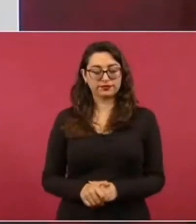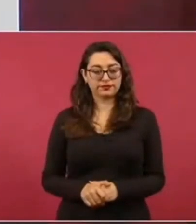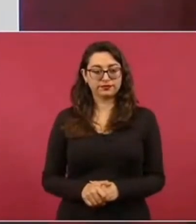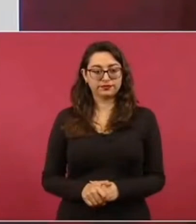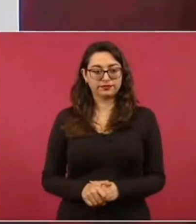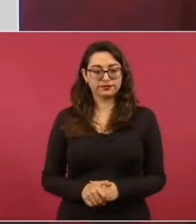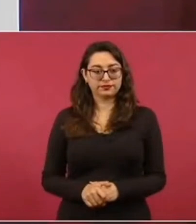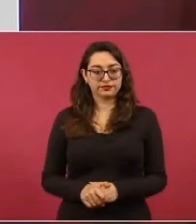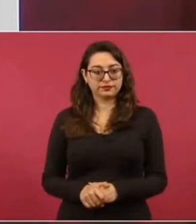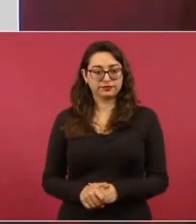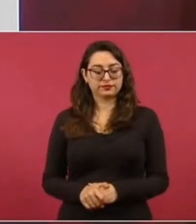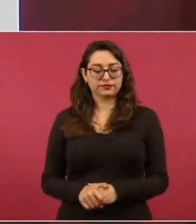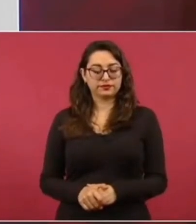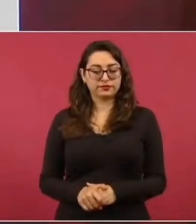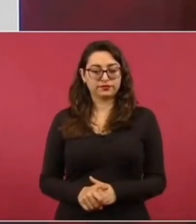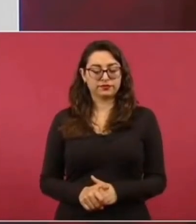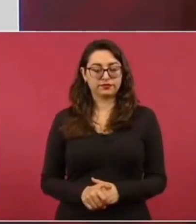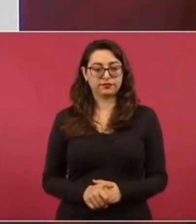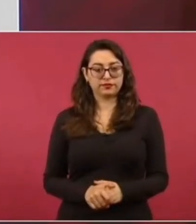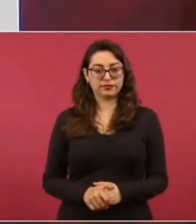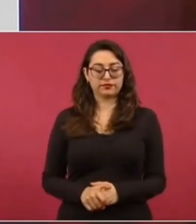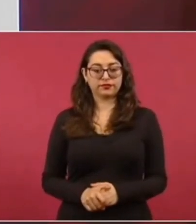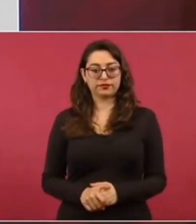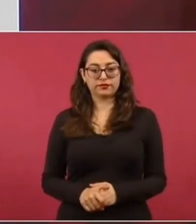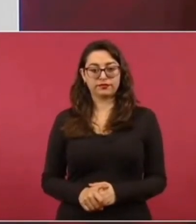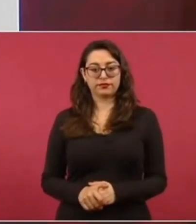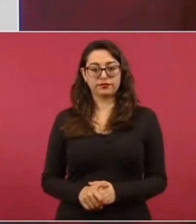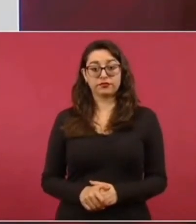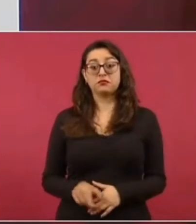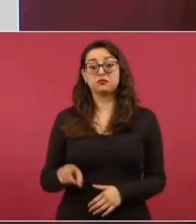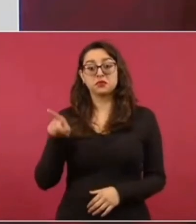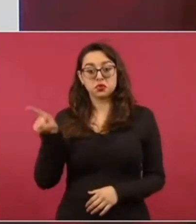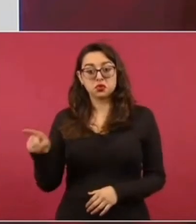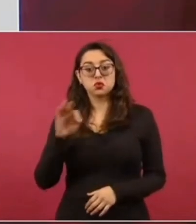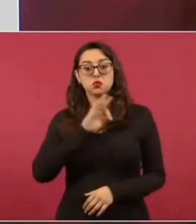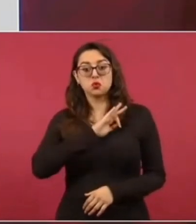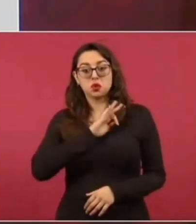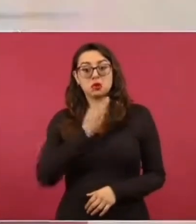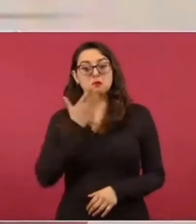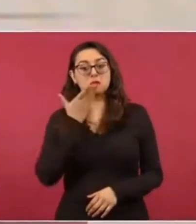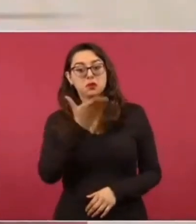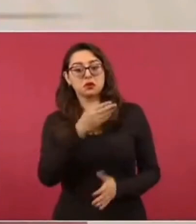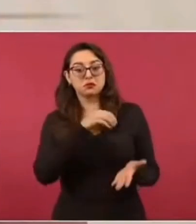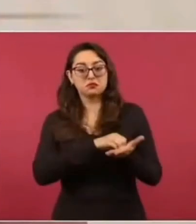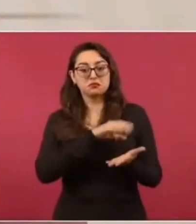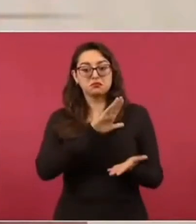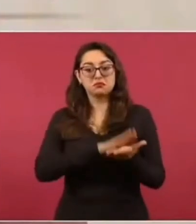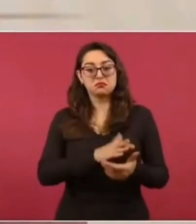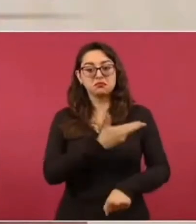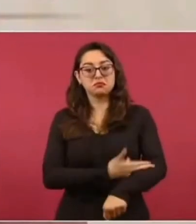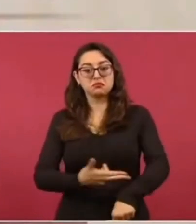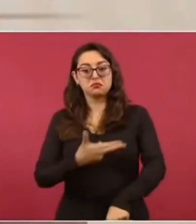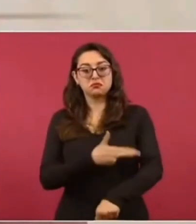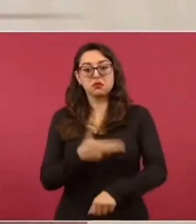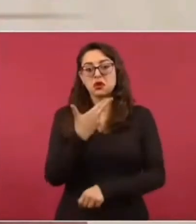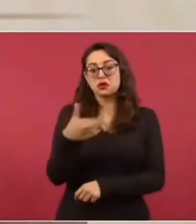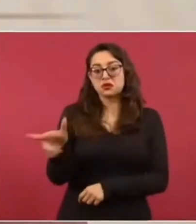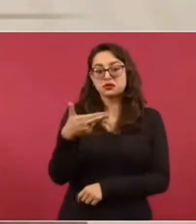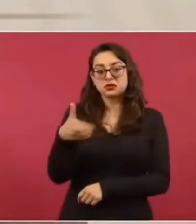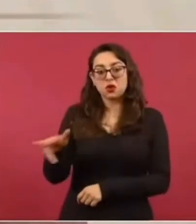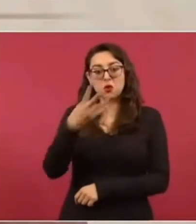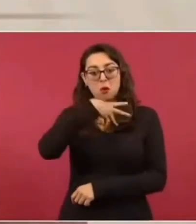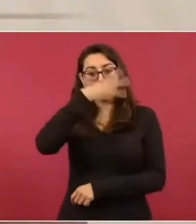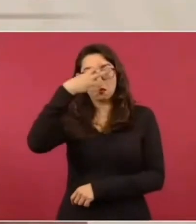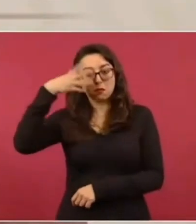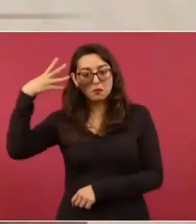atención especial para reservaciones en restaurantes, trámites de licencias, visas y cualquier